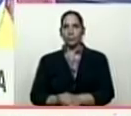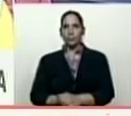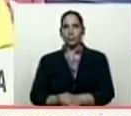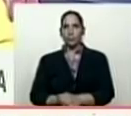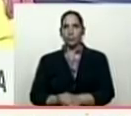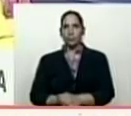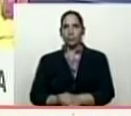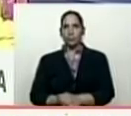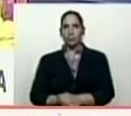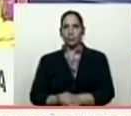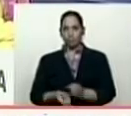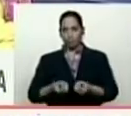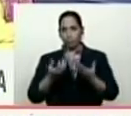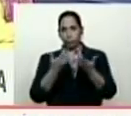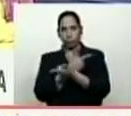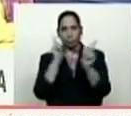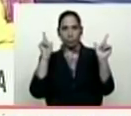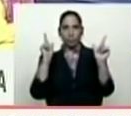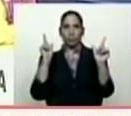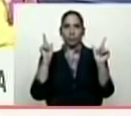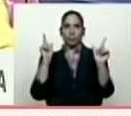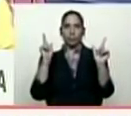Le dio su libertad.